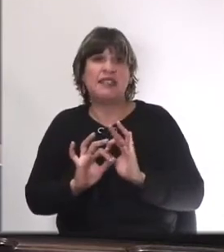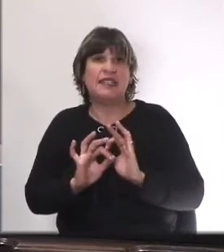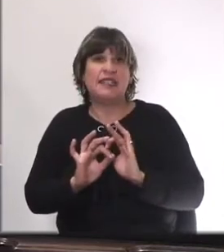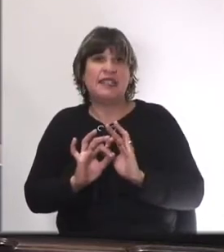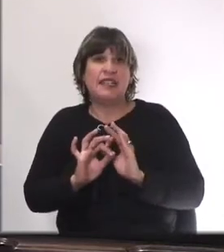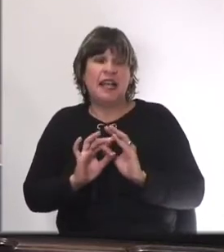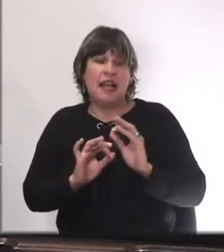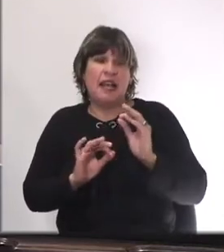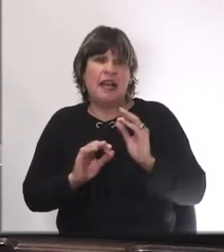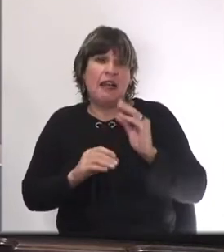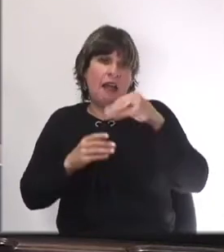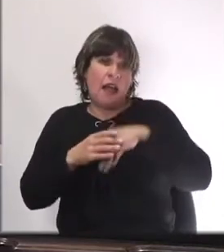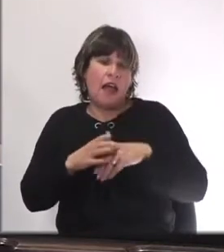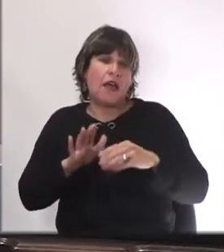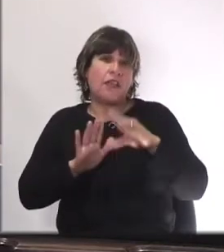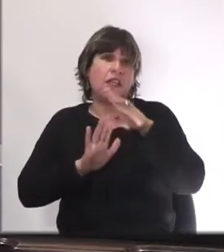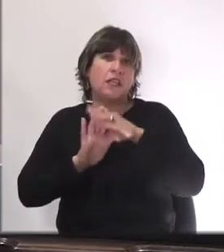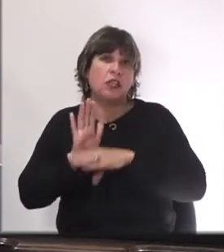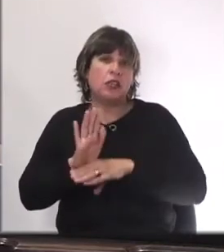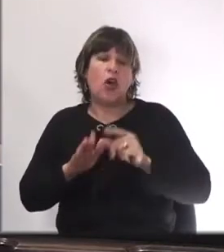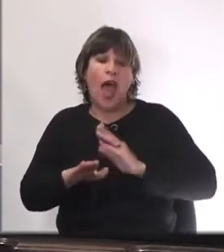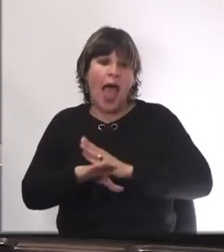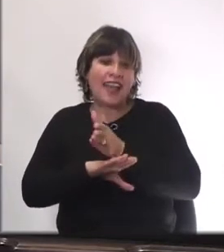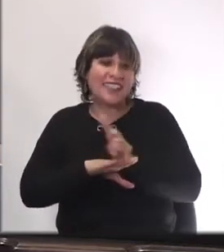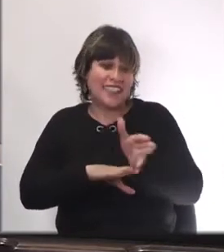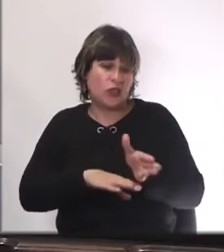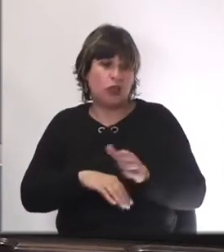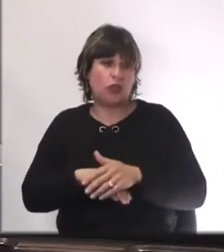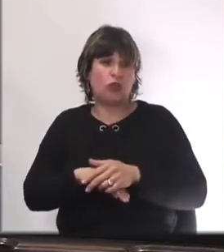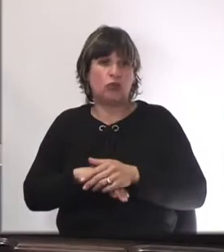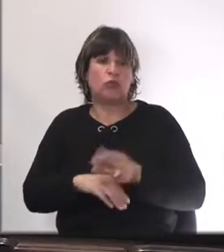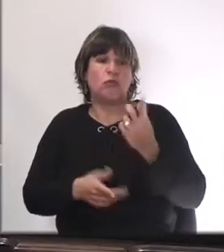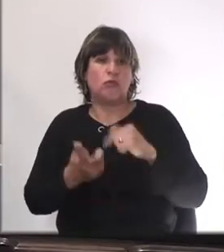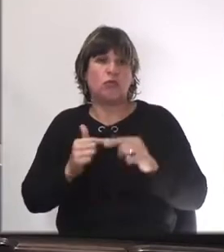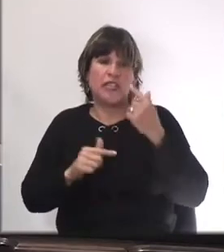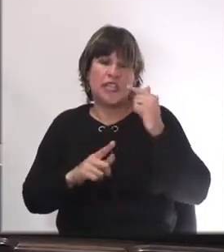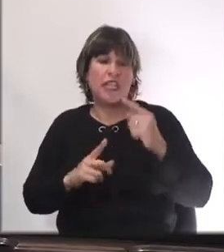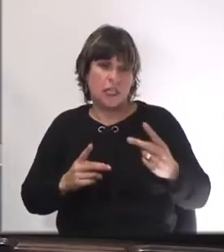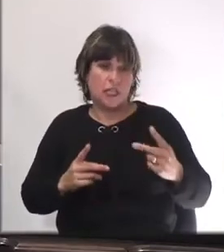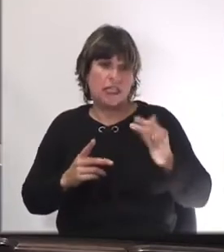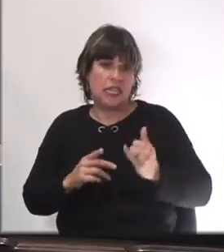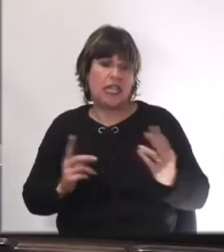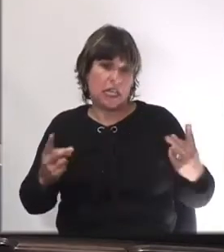el programa Accesos, que es el que lo elimina.